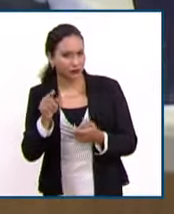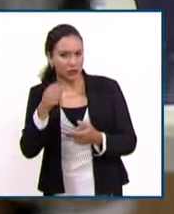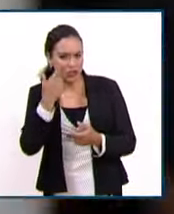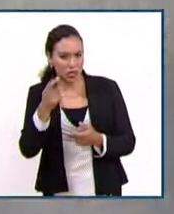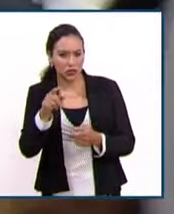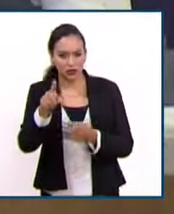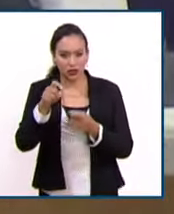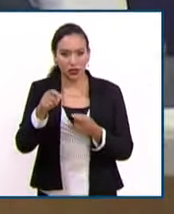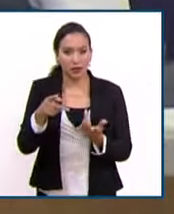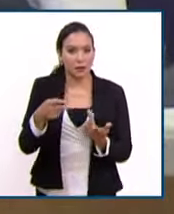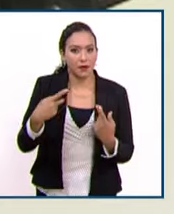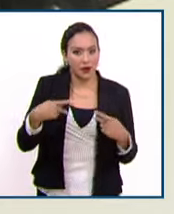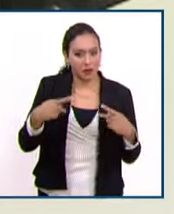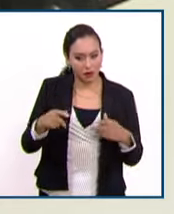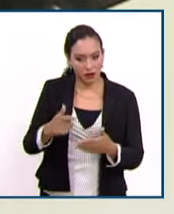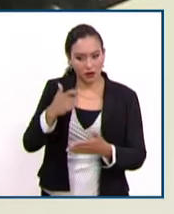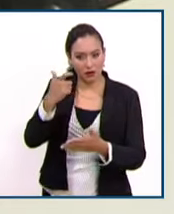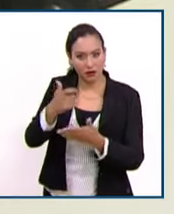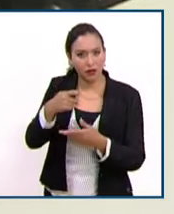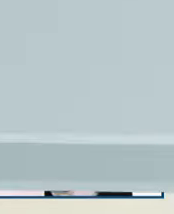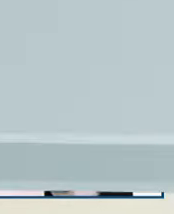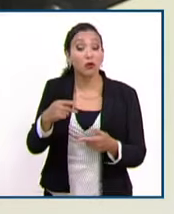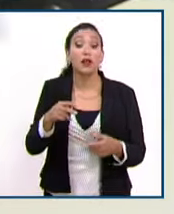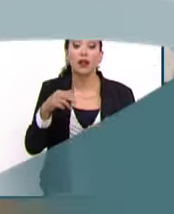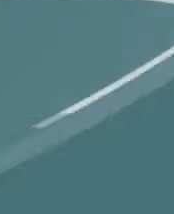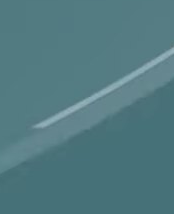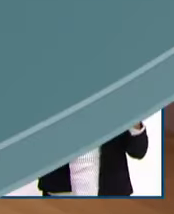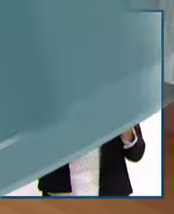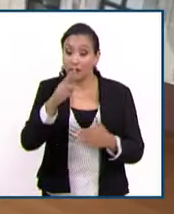de confianza legítima.